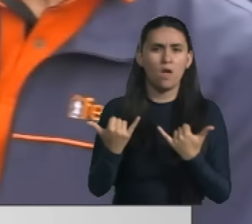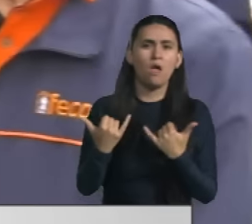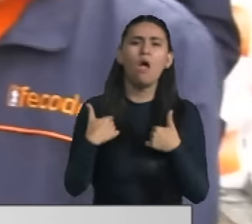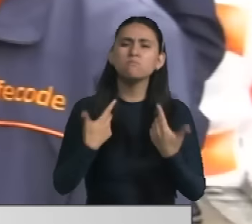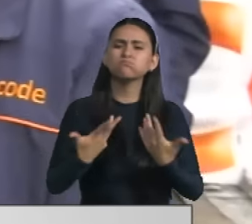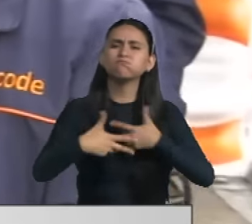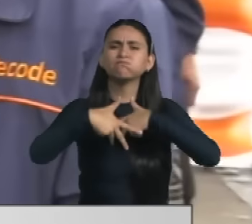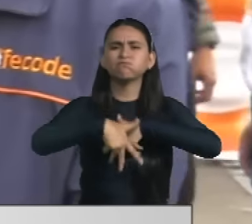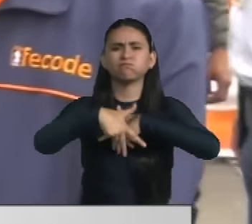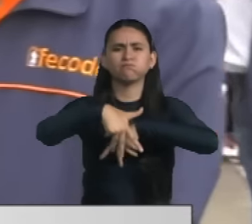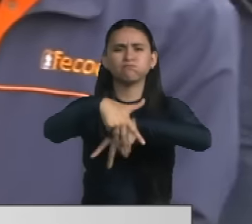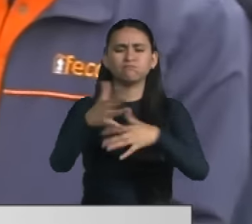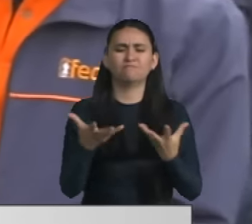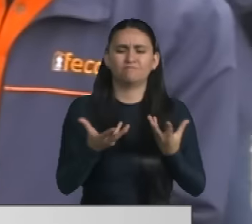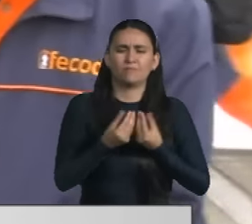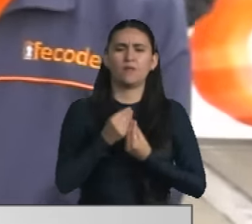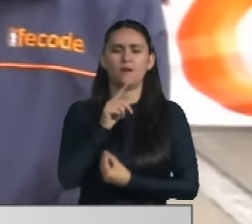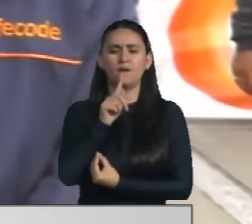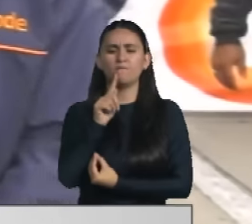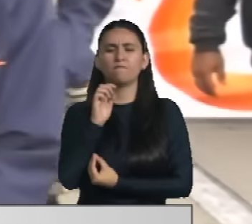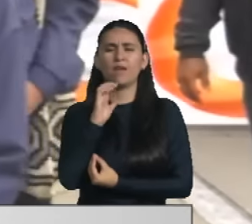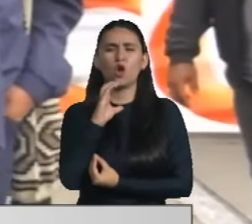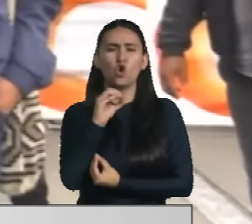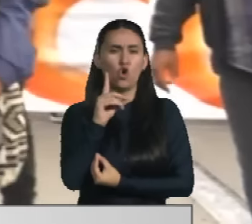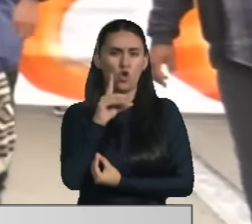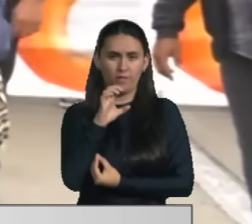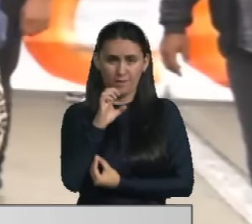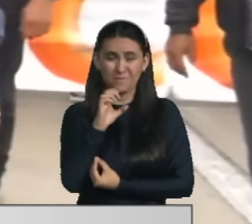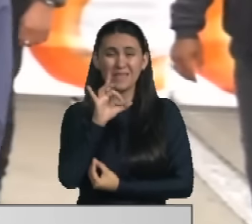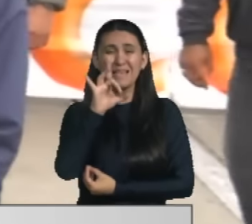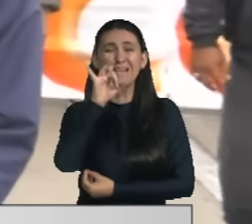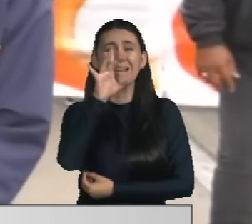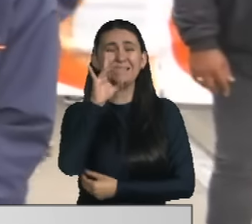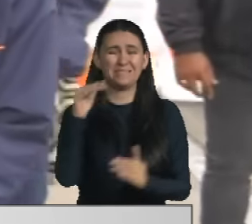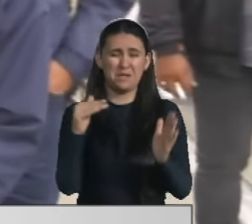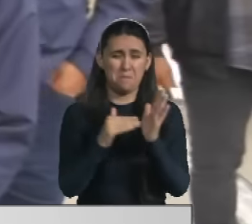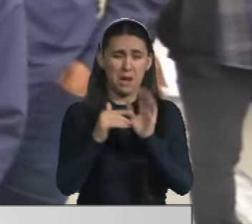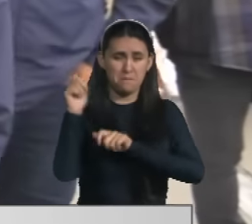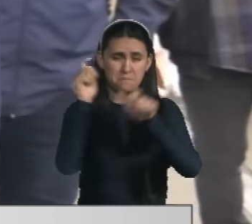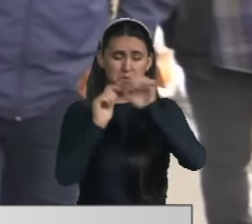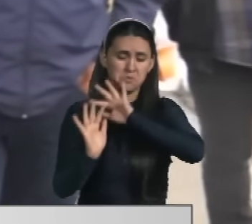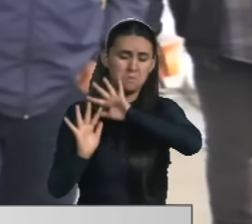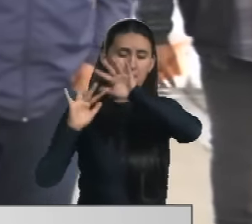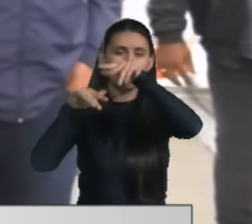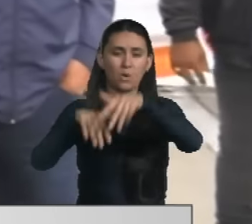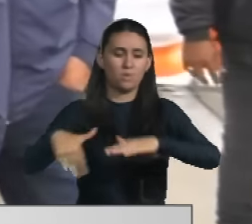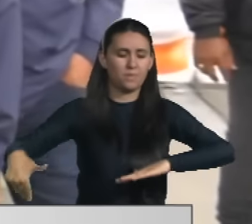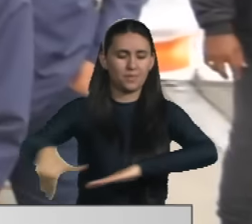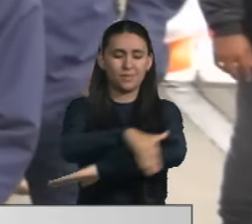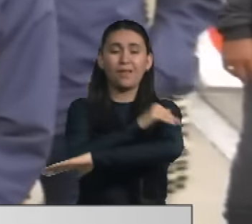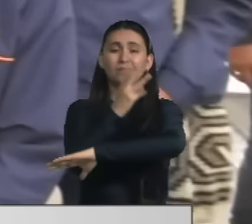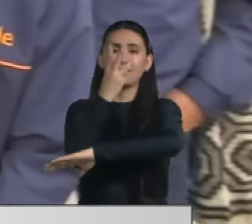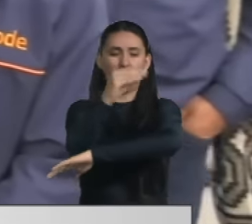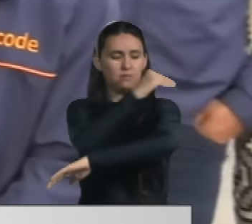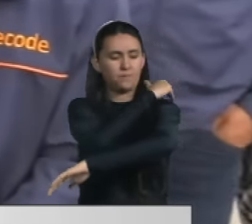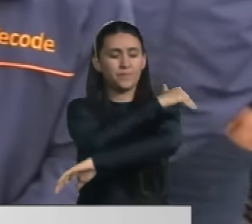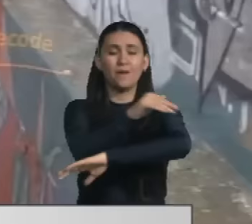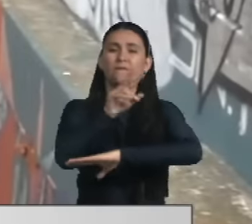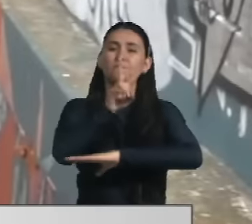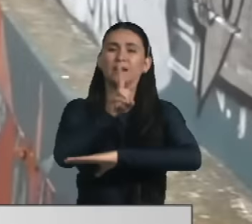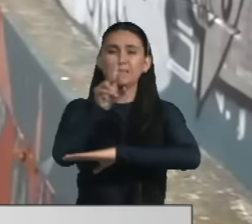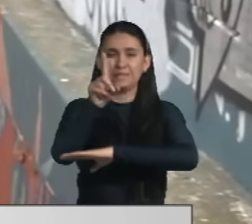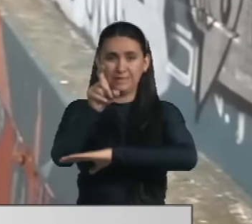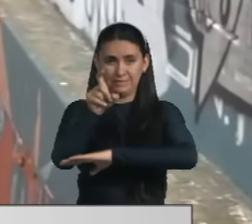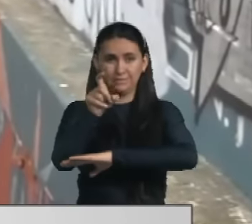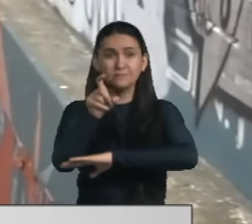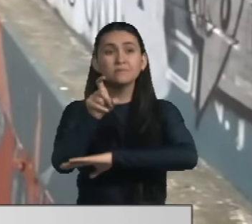la manifestación de FECODE. Son más de 15 mil personas que se han tomado la carrera 30, la calle 26 y están